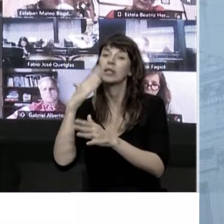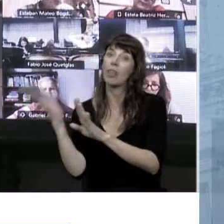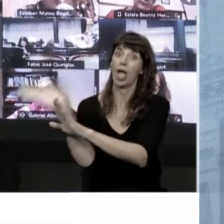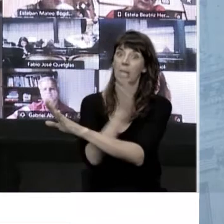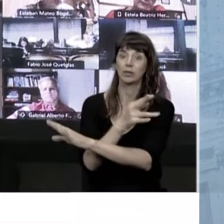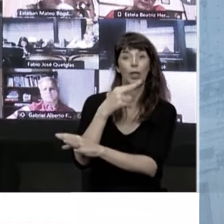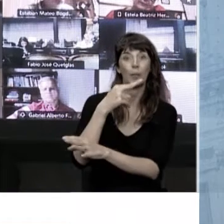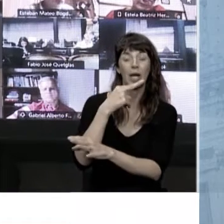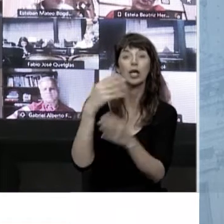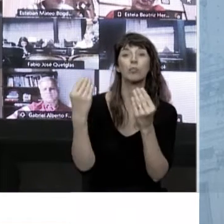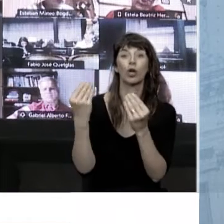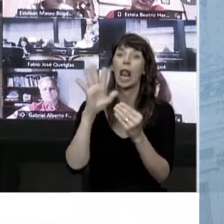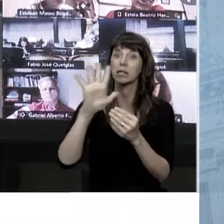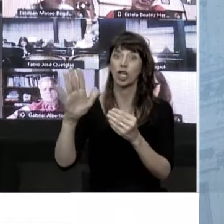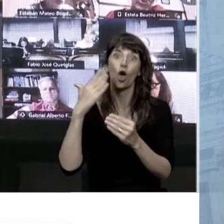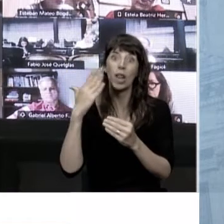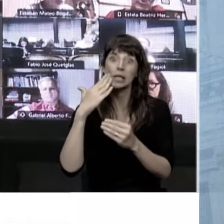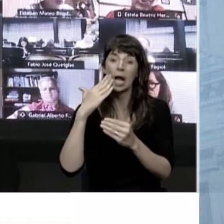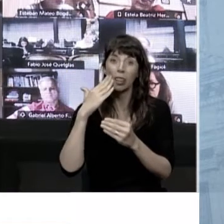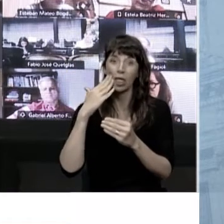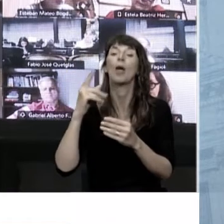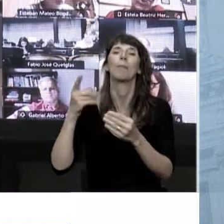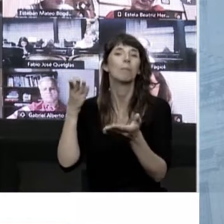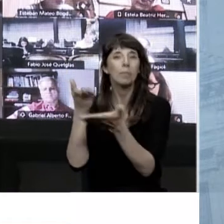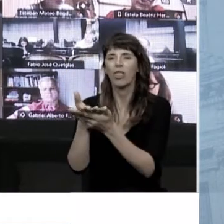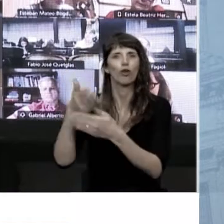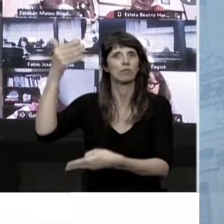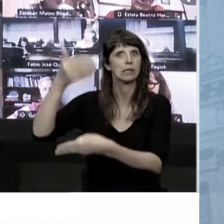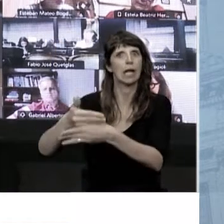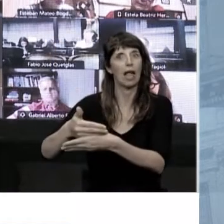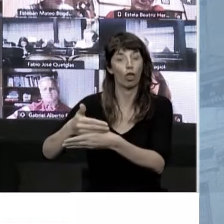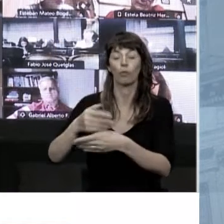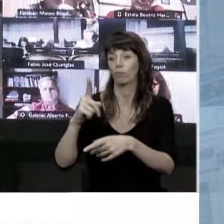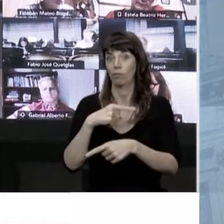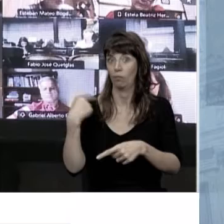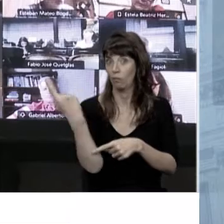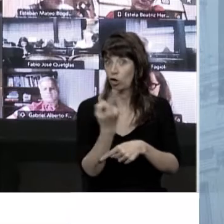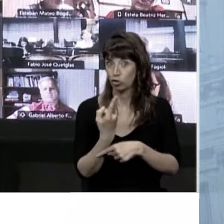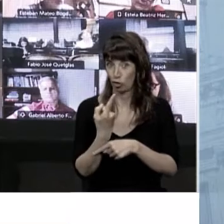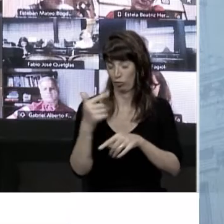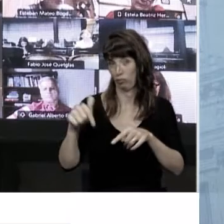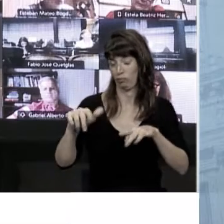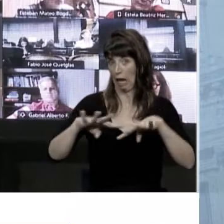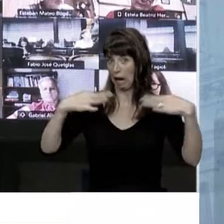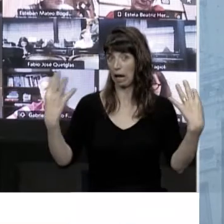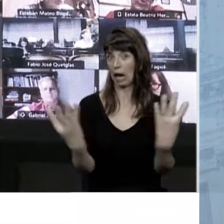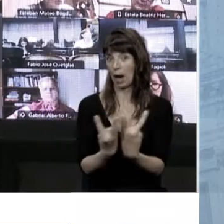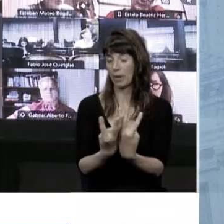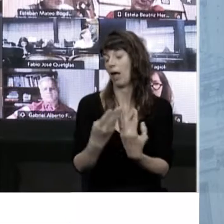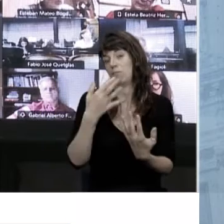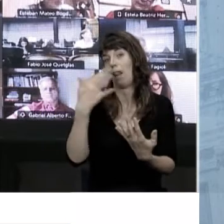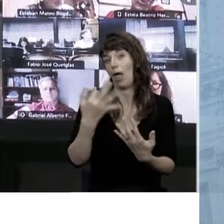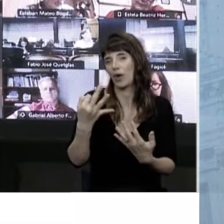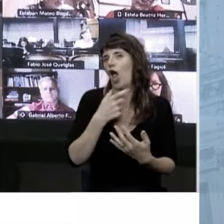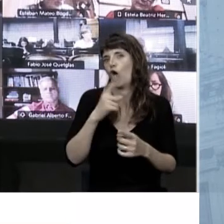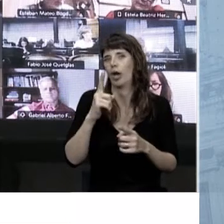porque a las 17 horas cierra la mesa. Tratándose de estar todos en la honorable Cámara de Diputados de la Nación, no queremos poner en tela de juicio